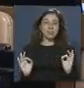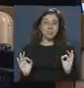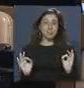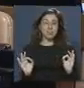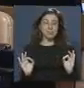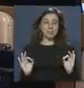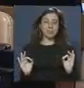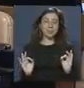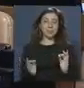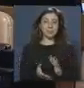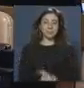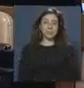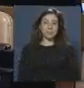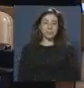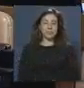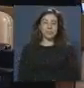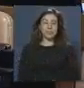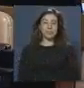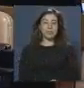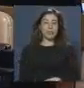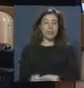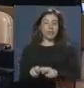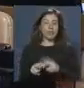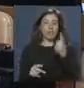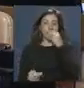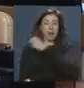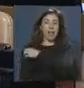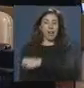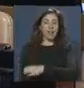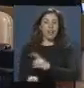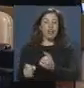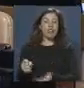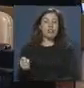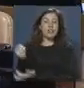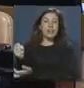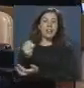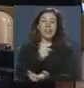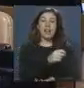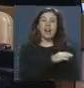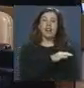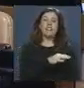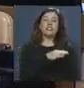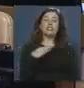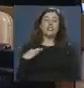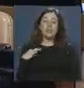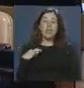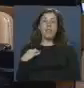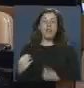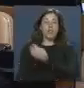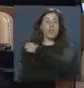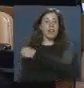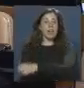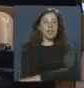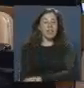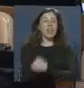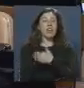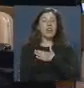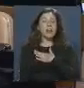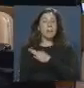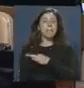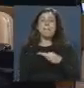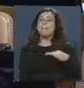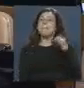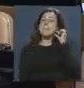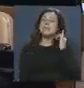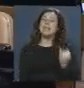Entonces, en la práctica, los recursos destinados a las regiones no están llegando a los ciudadanos de las regiones. ¿Y por qué me interesa que la ministra me